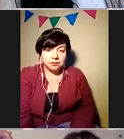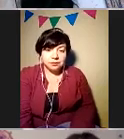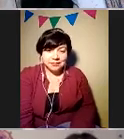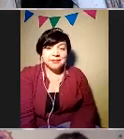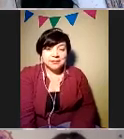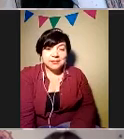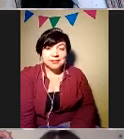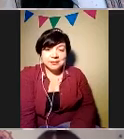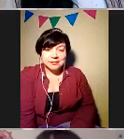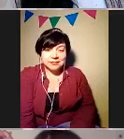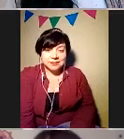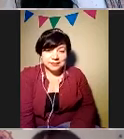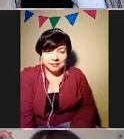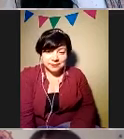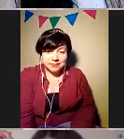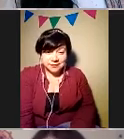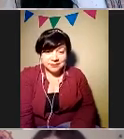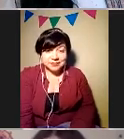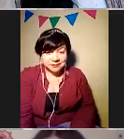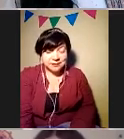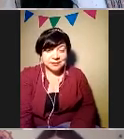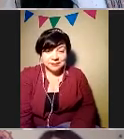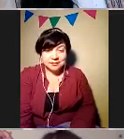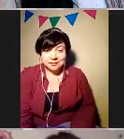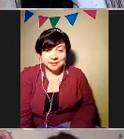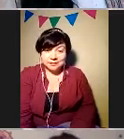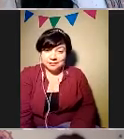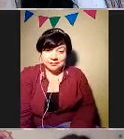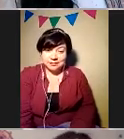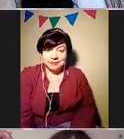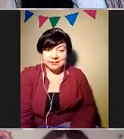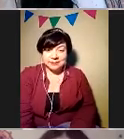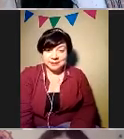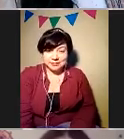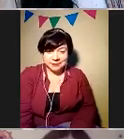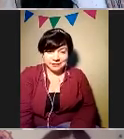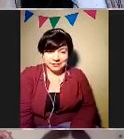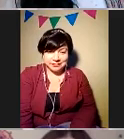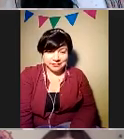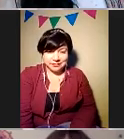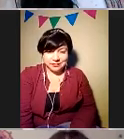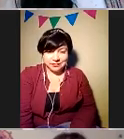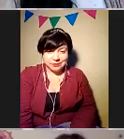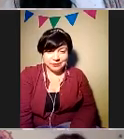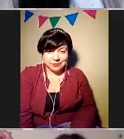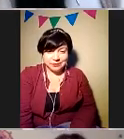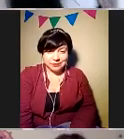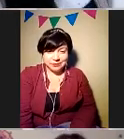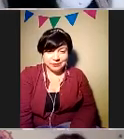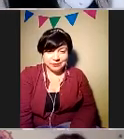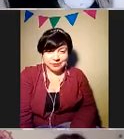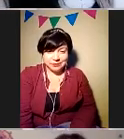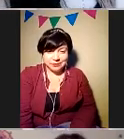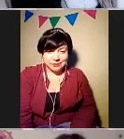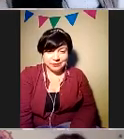hoy qué terrible que lo haces porque te deformaba el cuerpo, cómo andaban así, pero hoy en día ocurre casi lo mismo. Como que